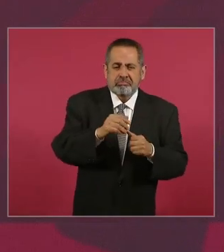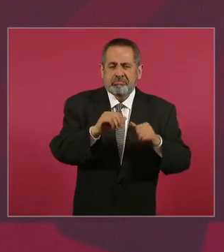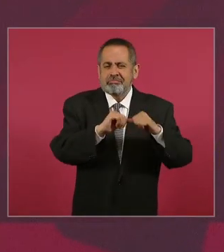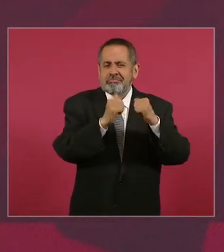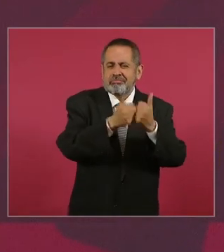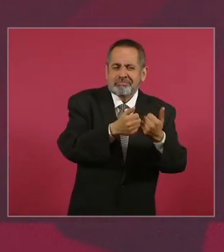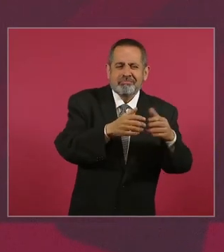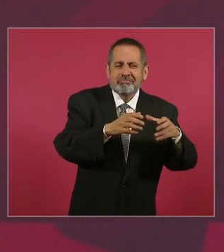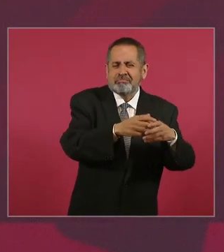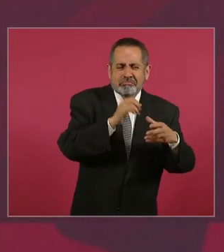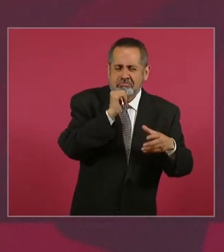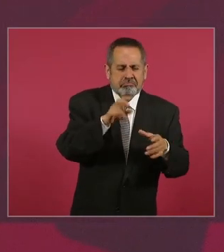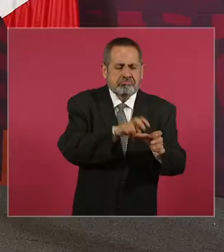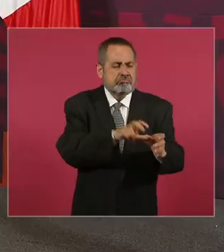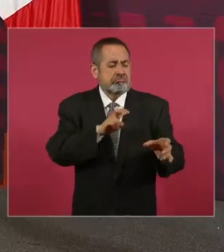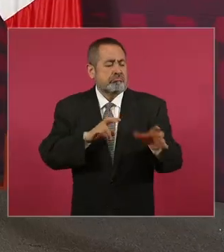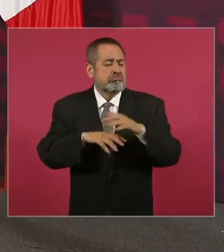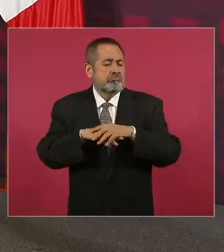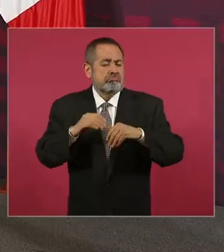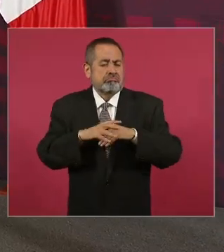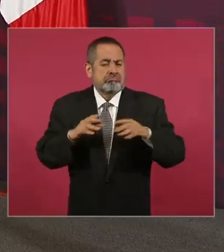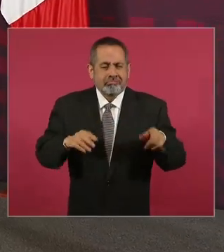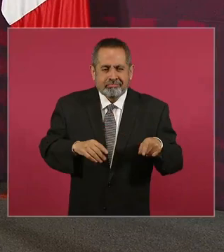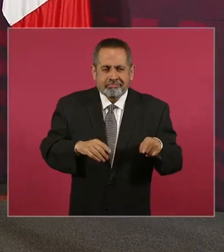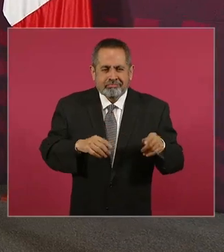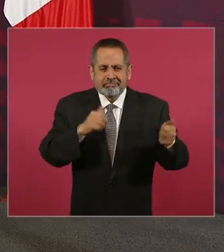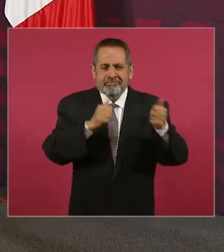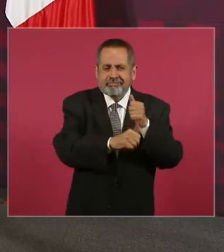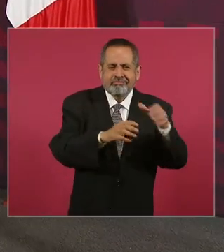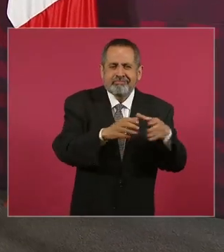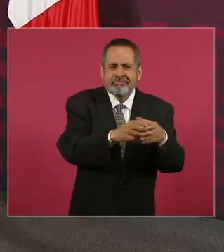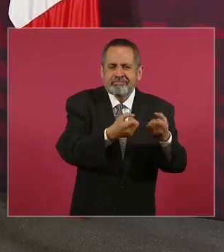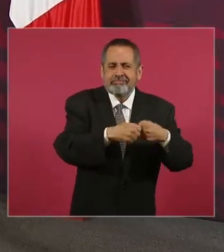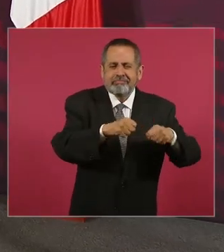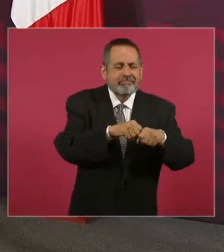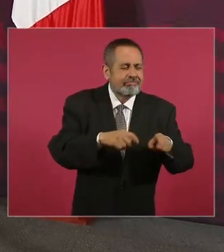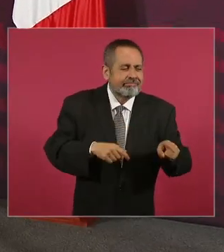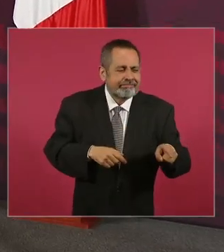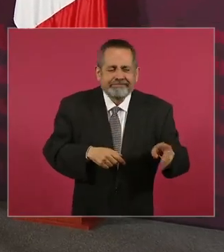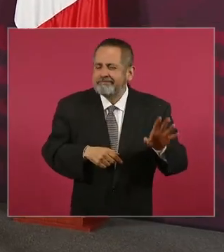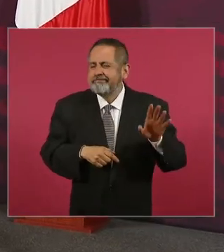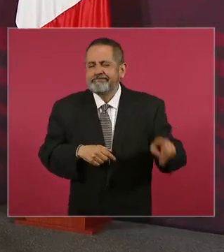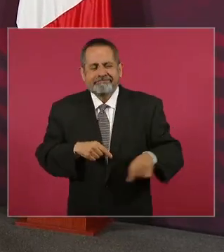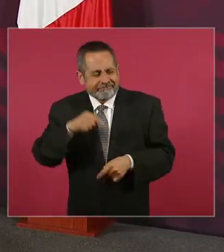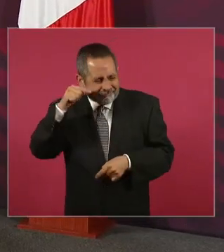gubernamentales, a las organizaciones sociales, y en realidad,